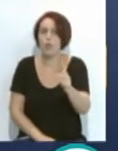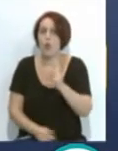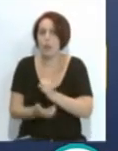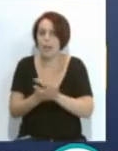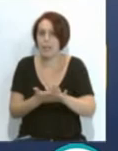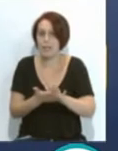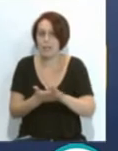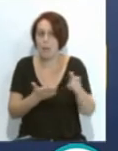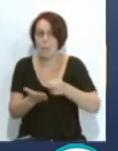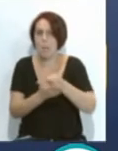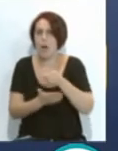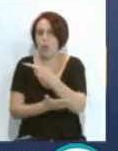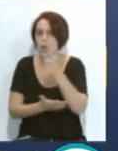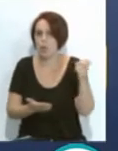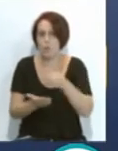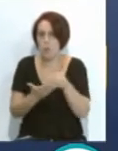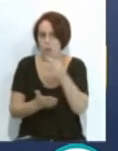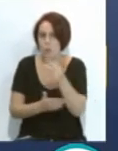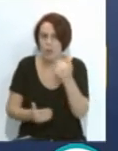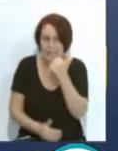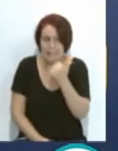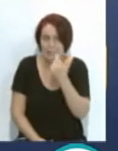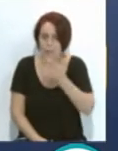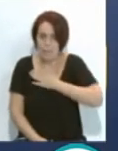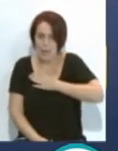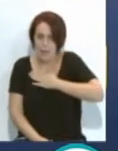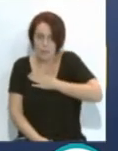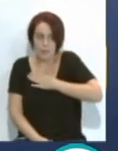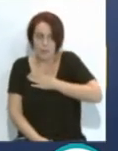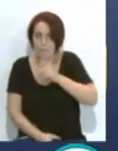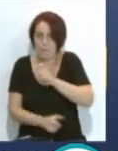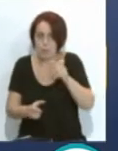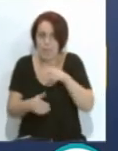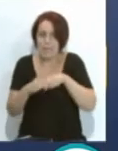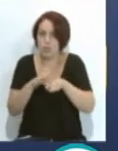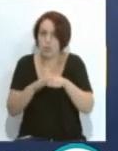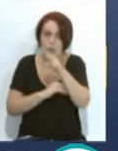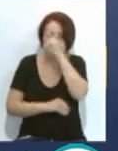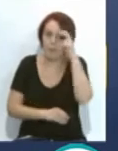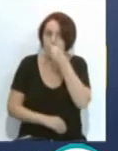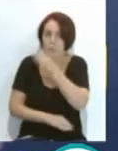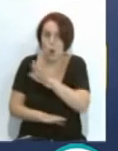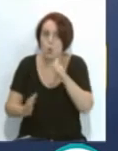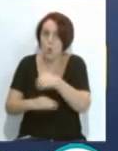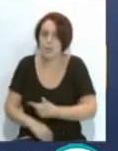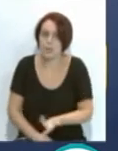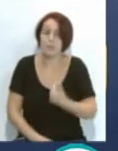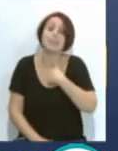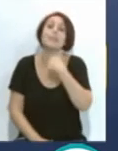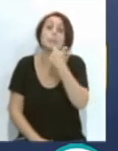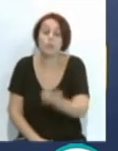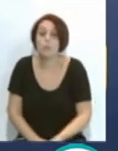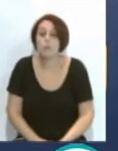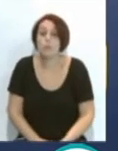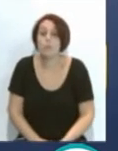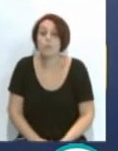le han costado cerca de 200 millones de euros. Y para mí no hay gente que gestione mejor que el Madrid. Entonces, dicho esto,